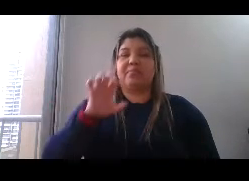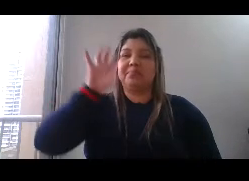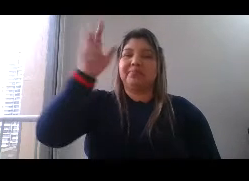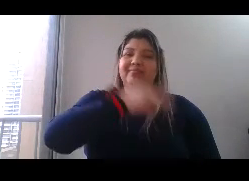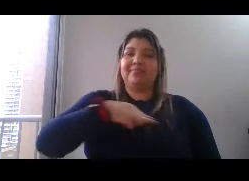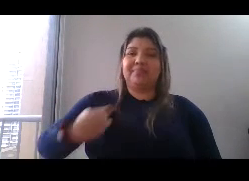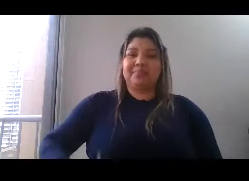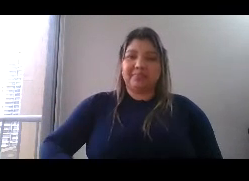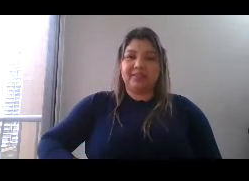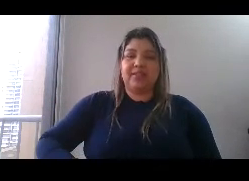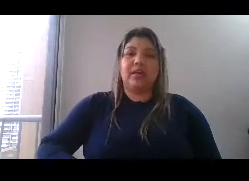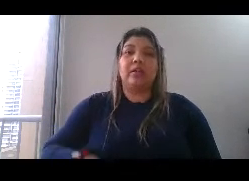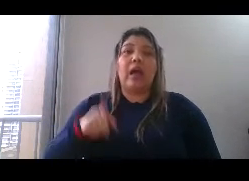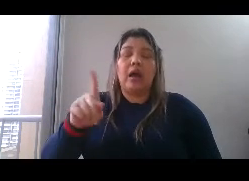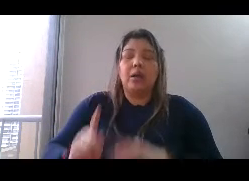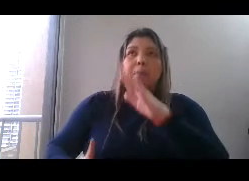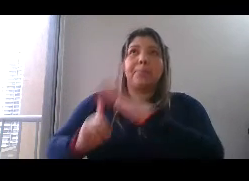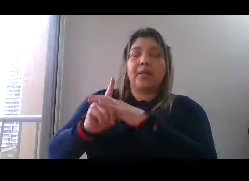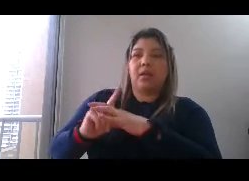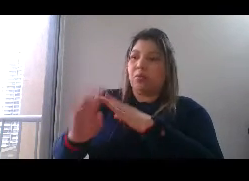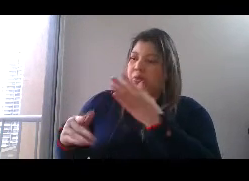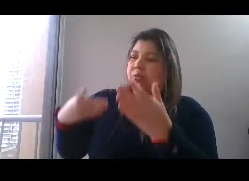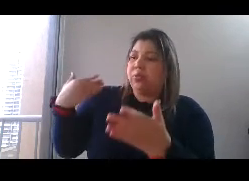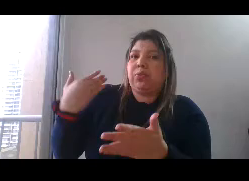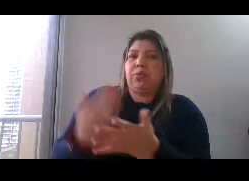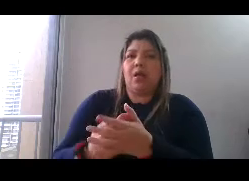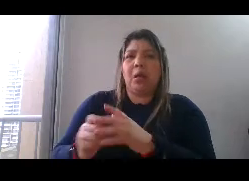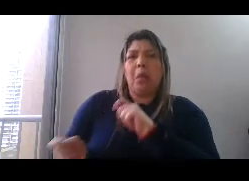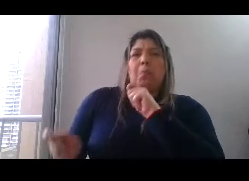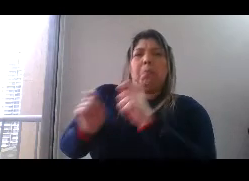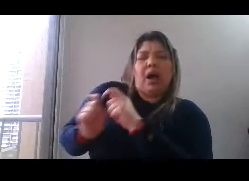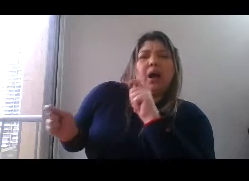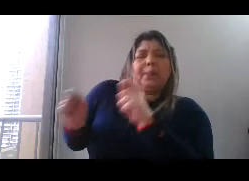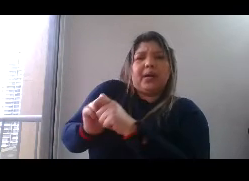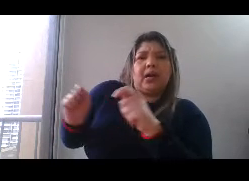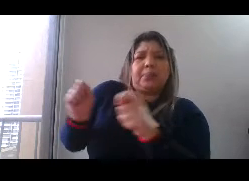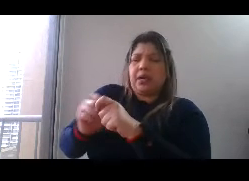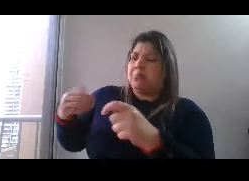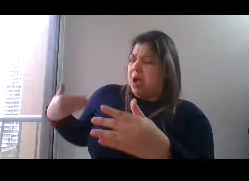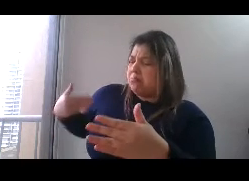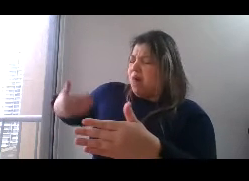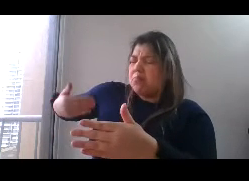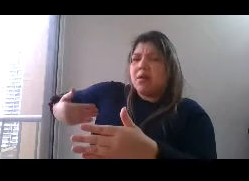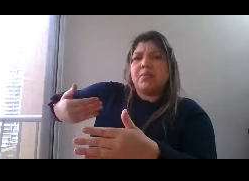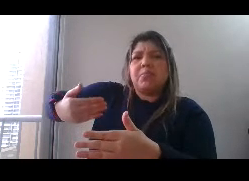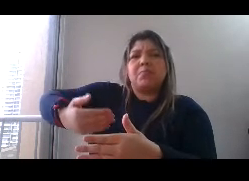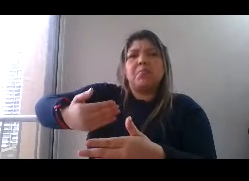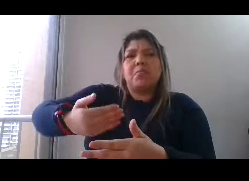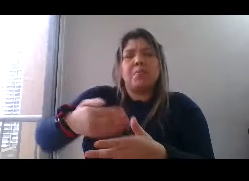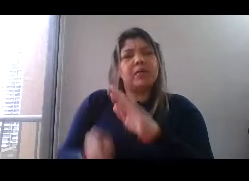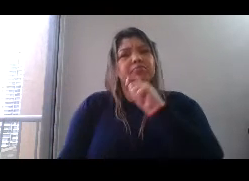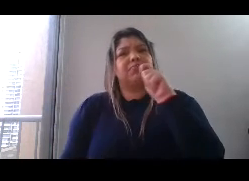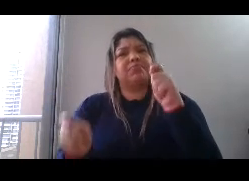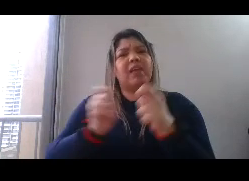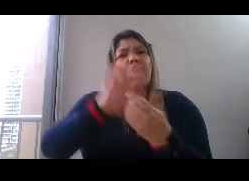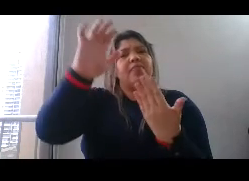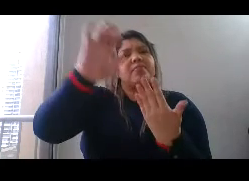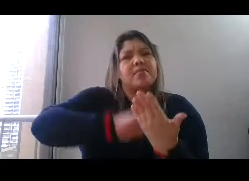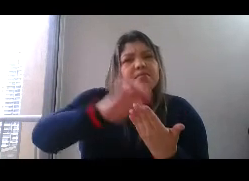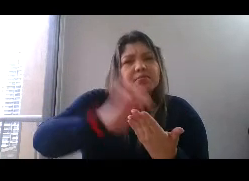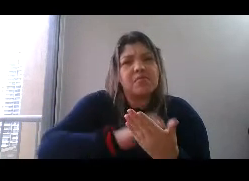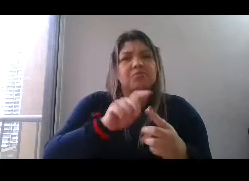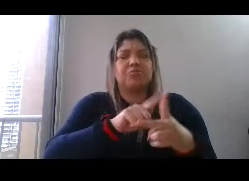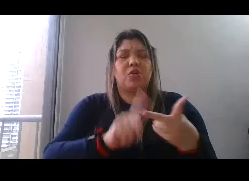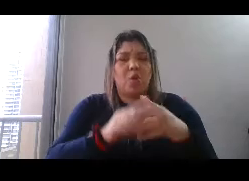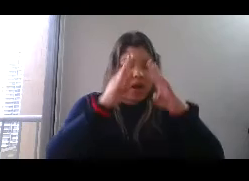vamos encontrando cambios en la manera diagnóstica, vamos encontrando cambios en la manera de detección, vamos encontrando